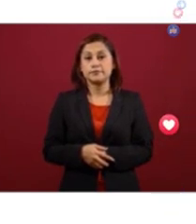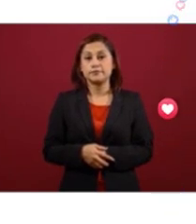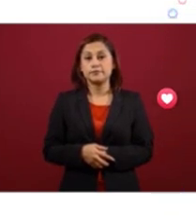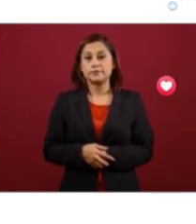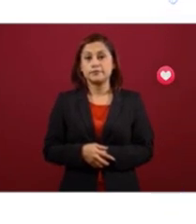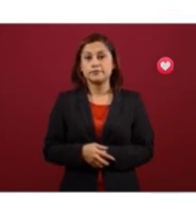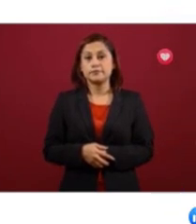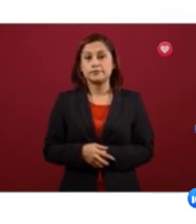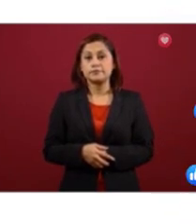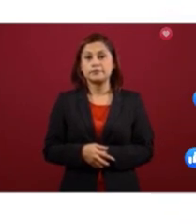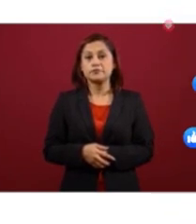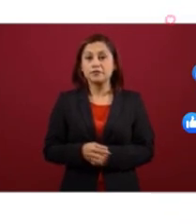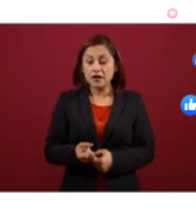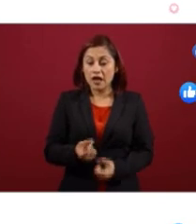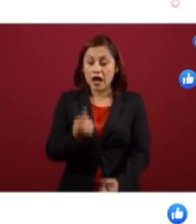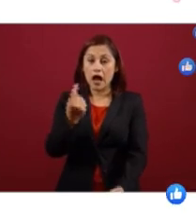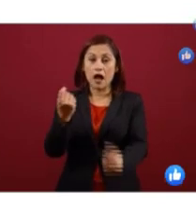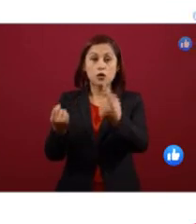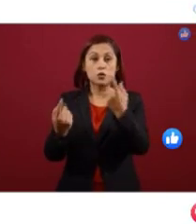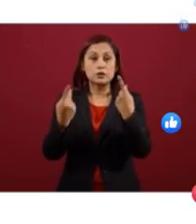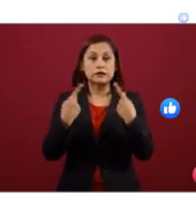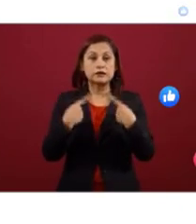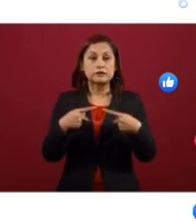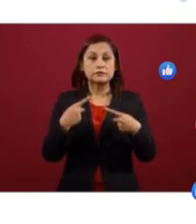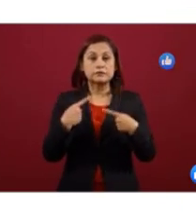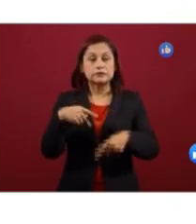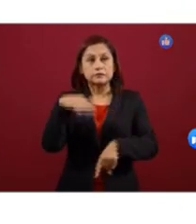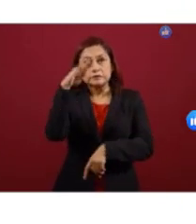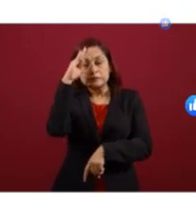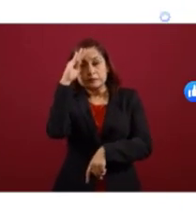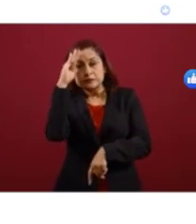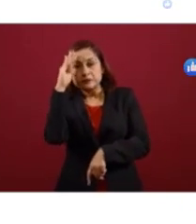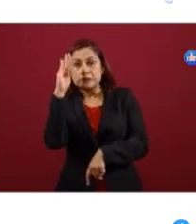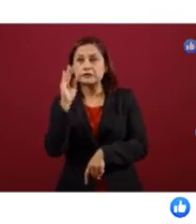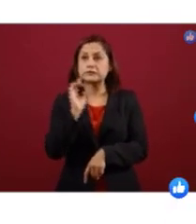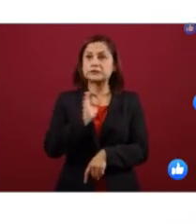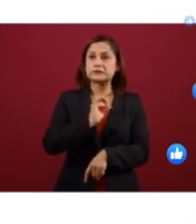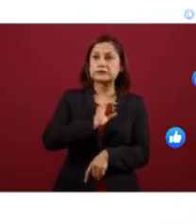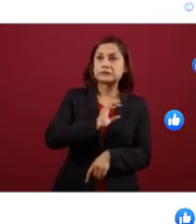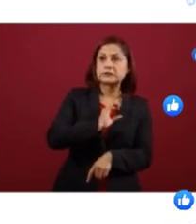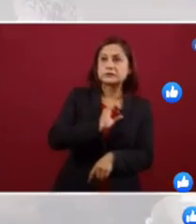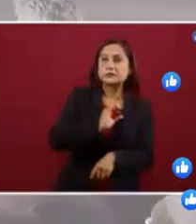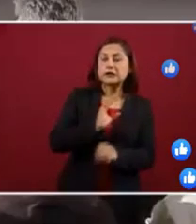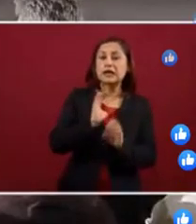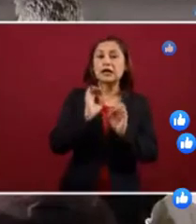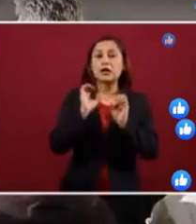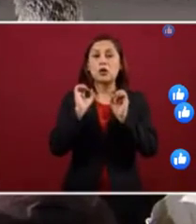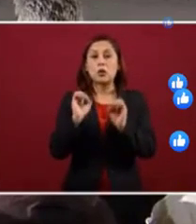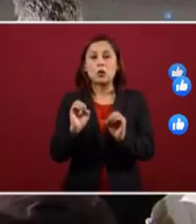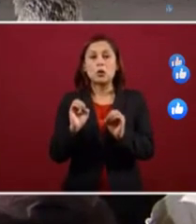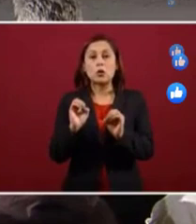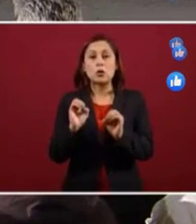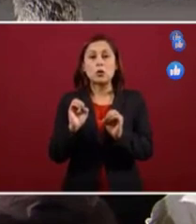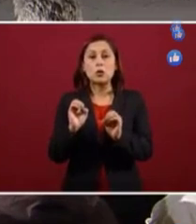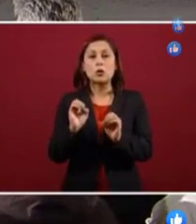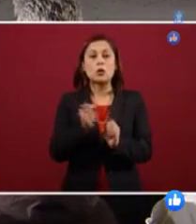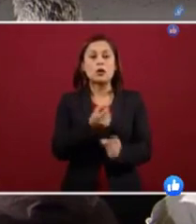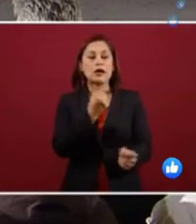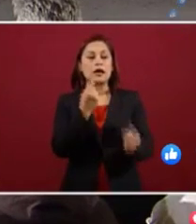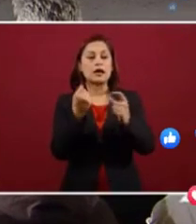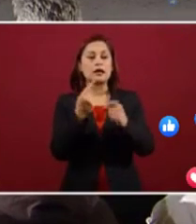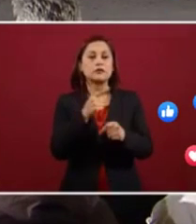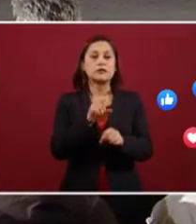miedo la e intención de crear desconfianza